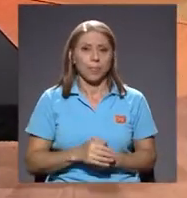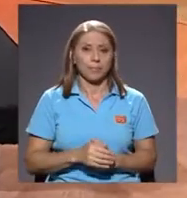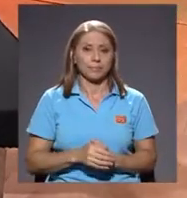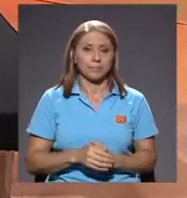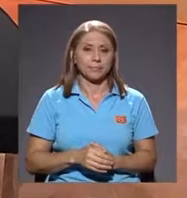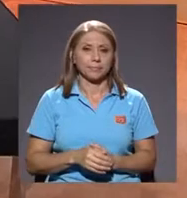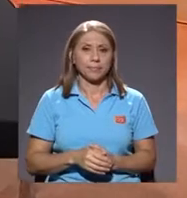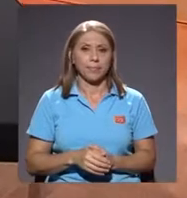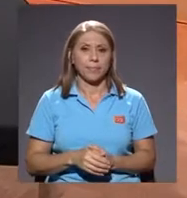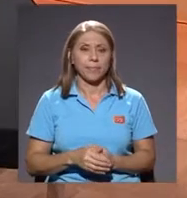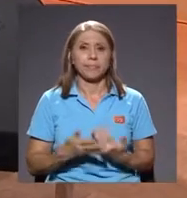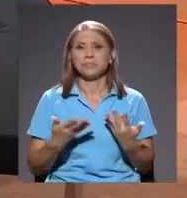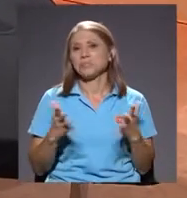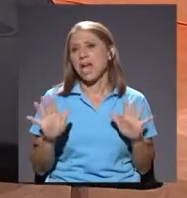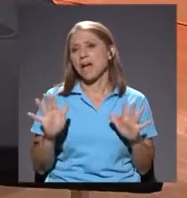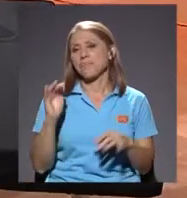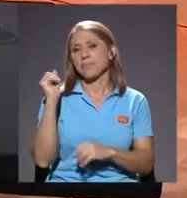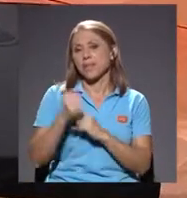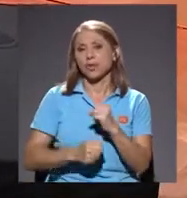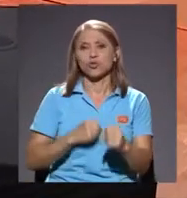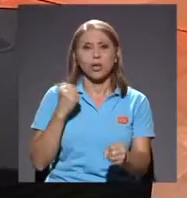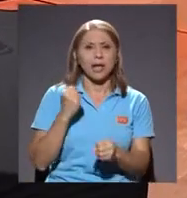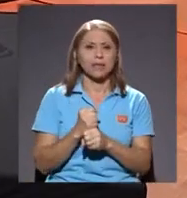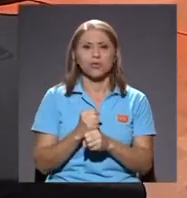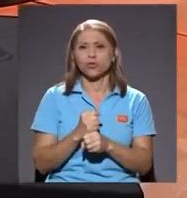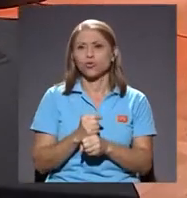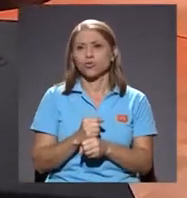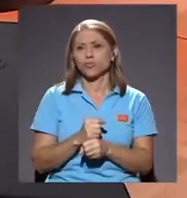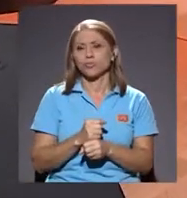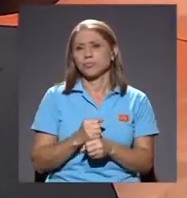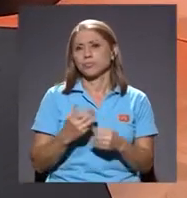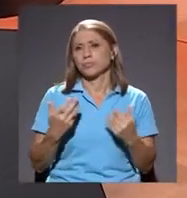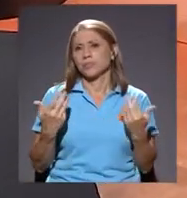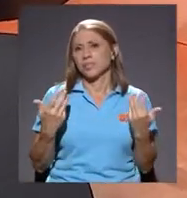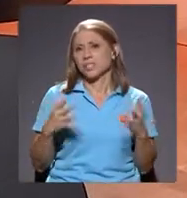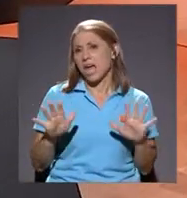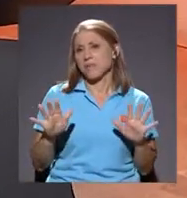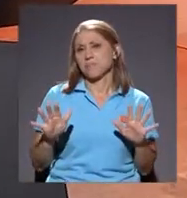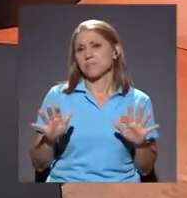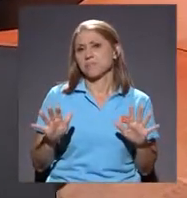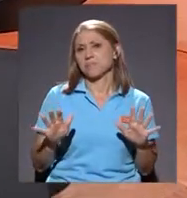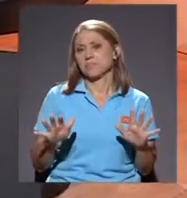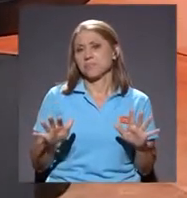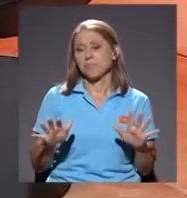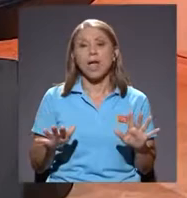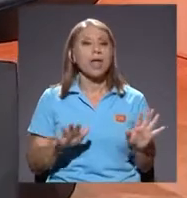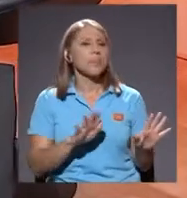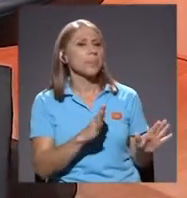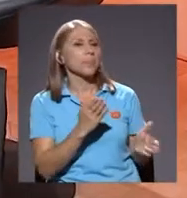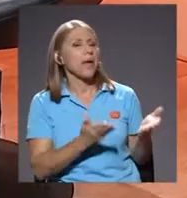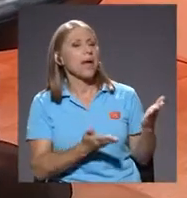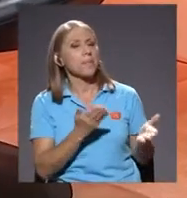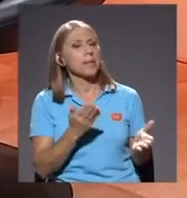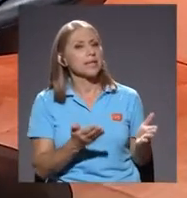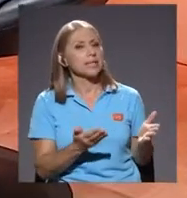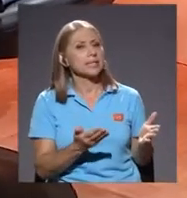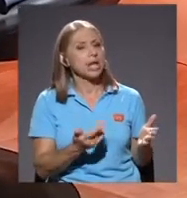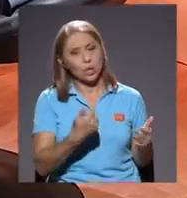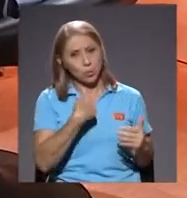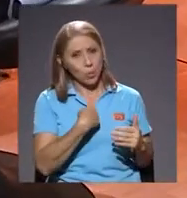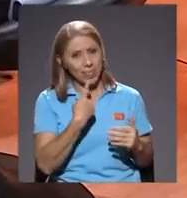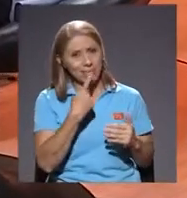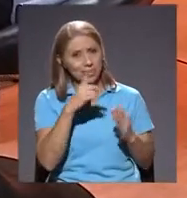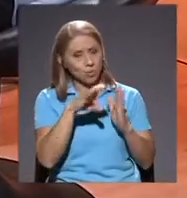ya yo diría que pasando del siglo al siglo tal vez de un marco de gm hoy un ejemplo